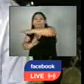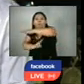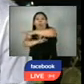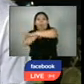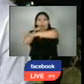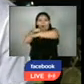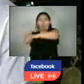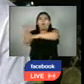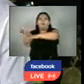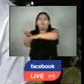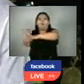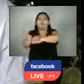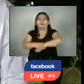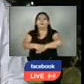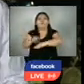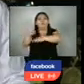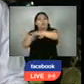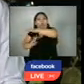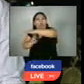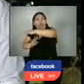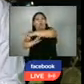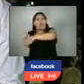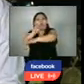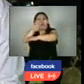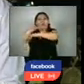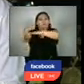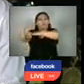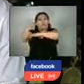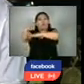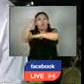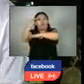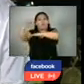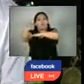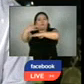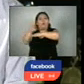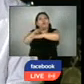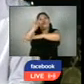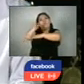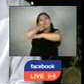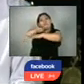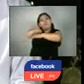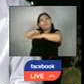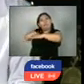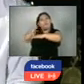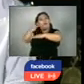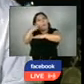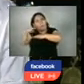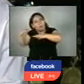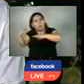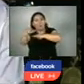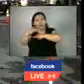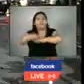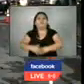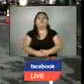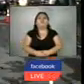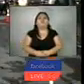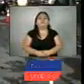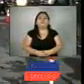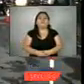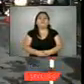sector, va a tener 4 pilas. Estas 4 pilas van a tener 2 pilas intermedias y 2 laterales.